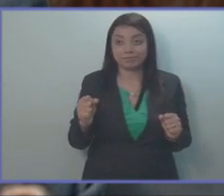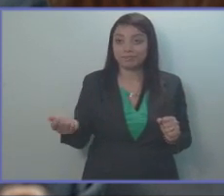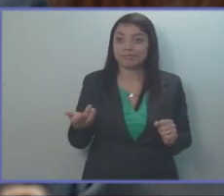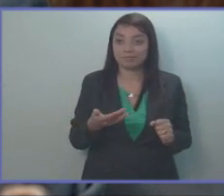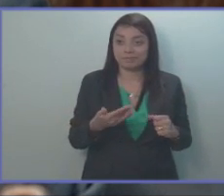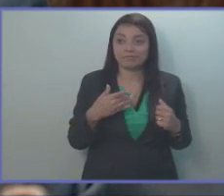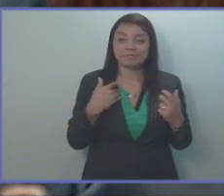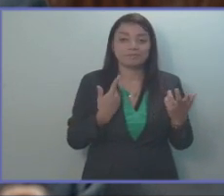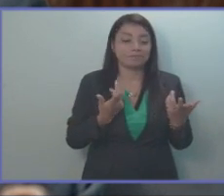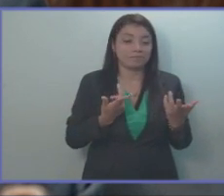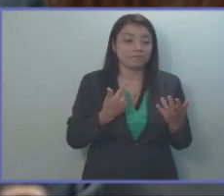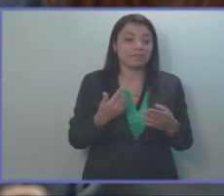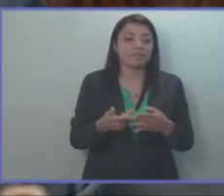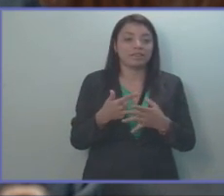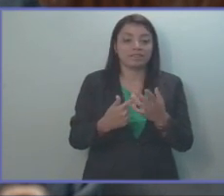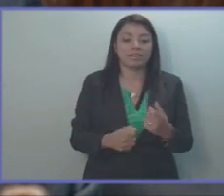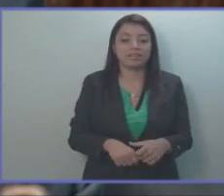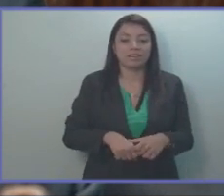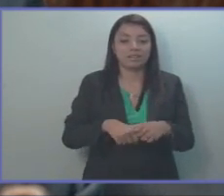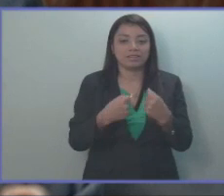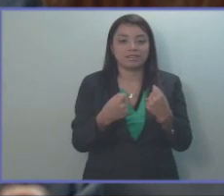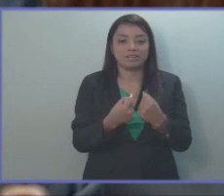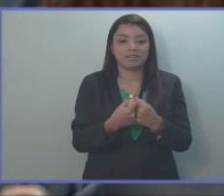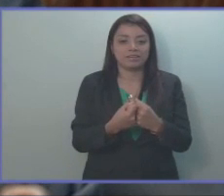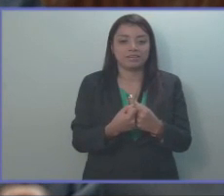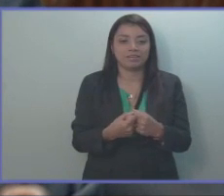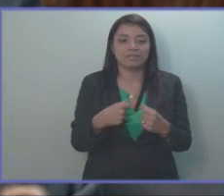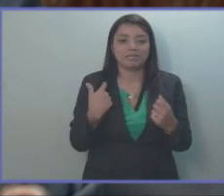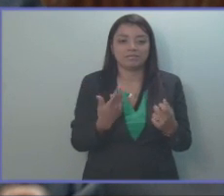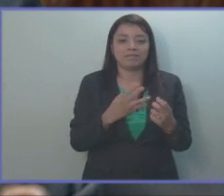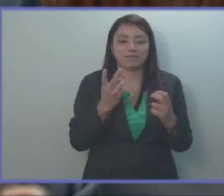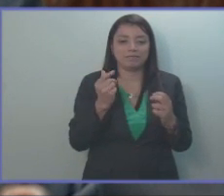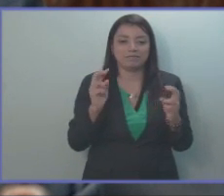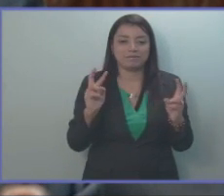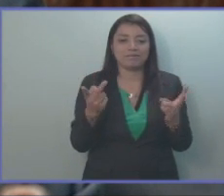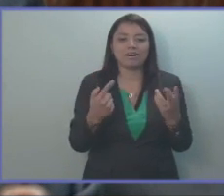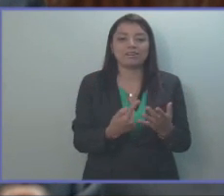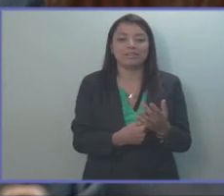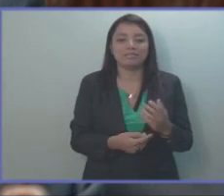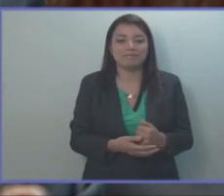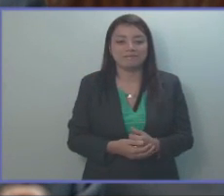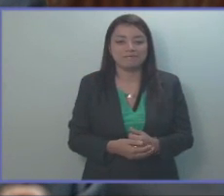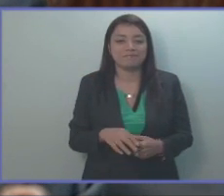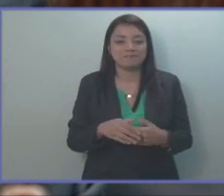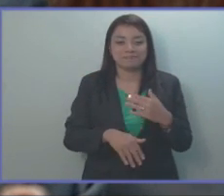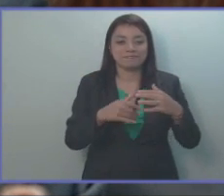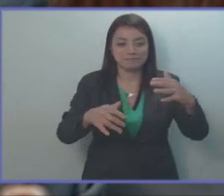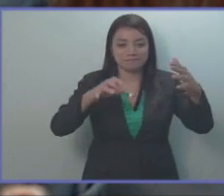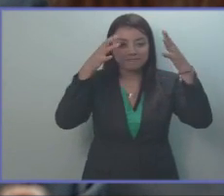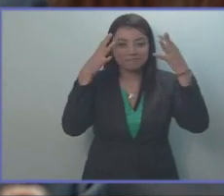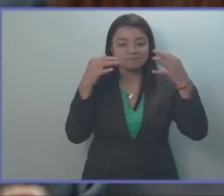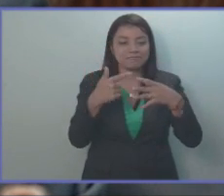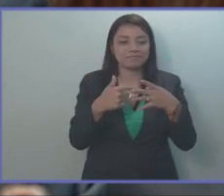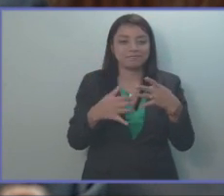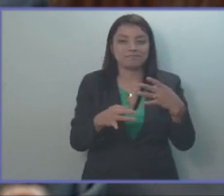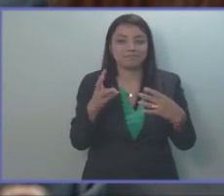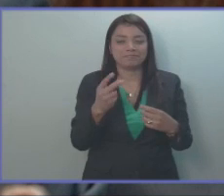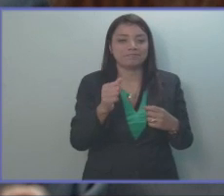la prevención de los delitos. Romano 2, que mediante decreto legislativo